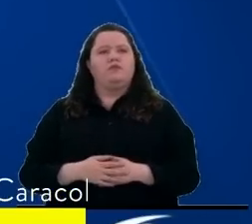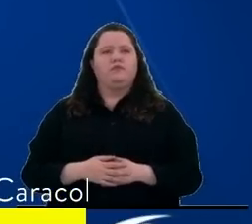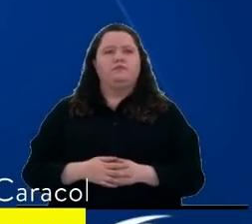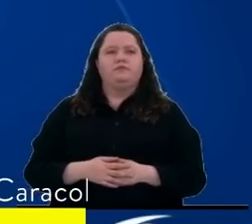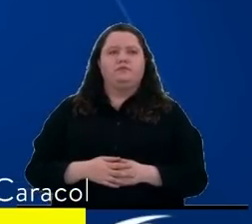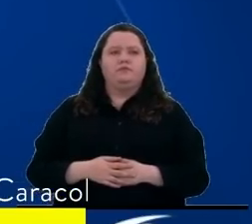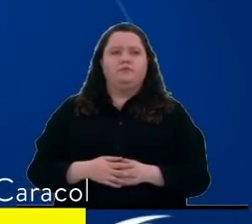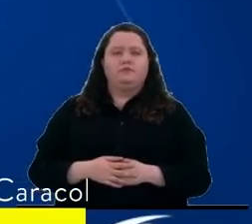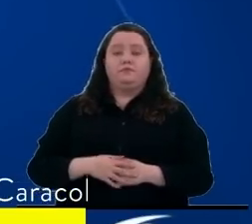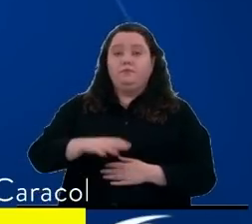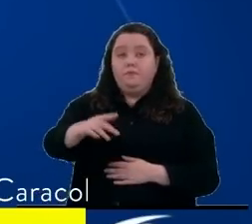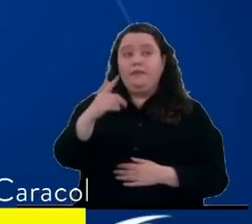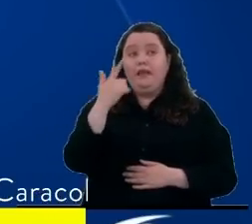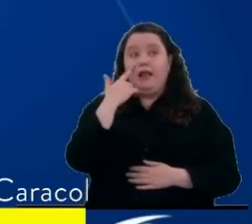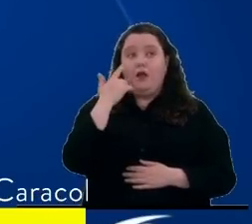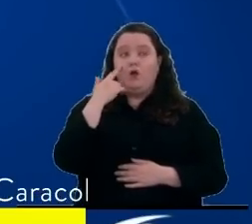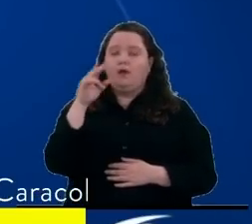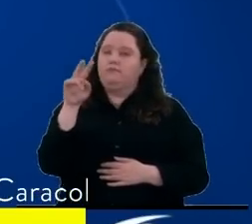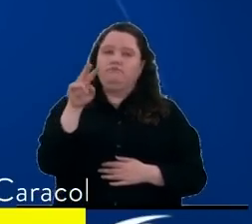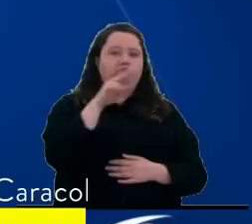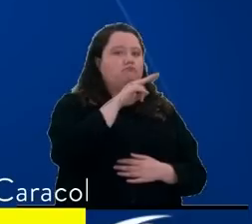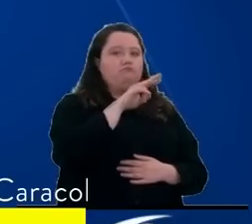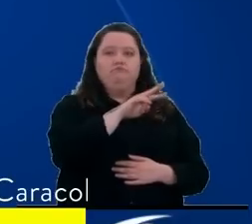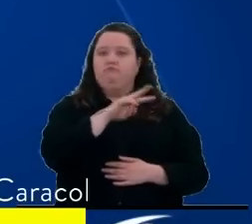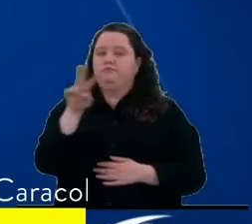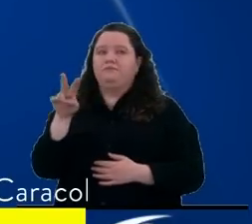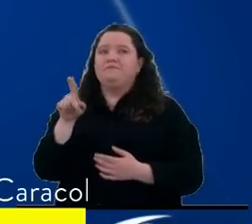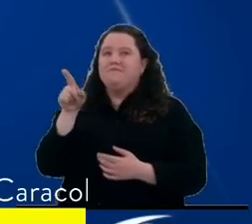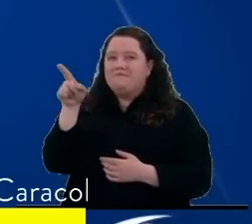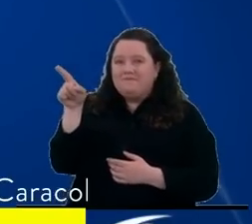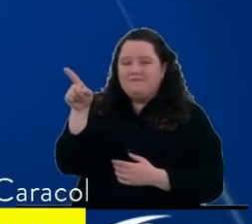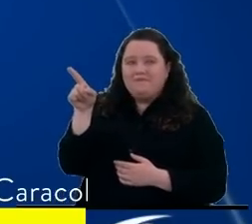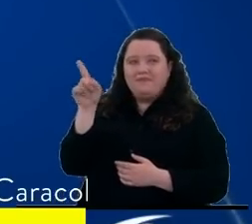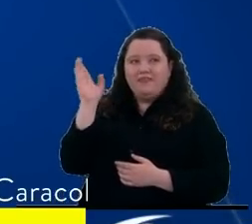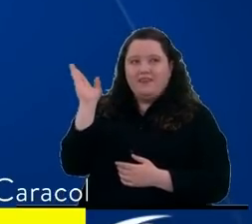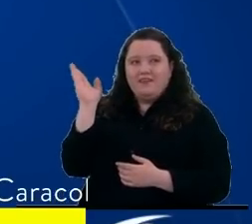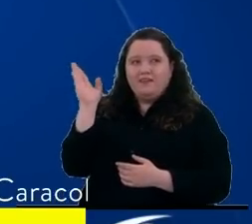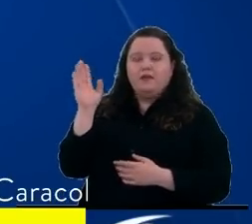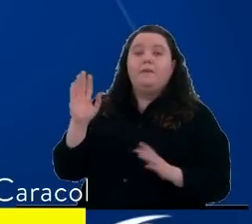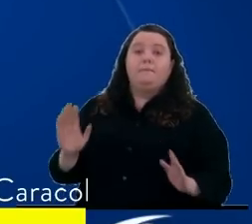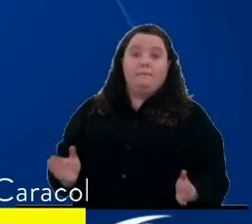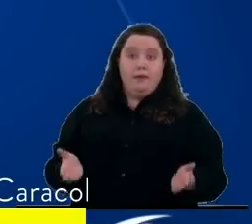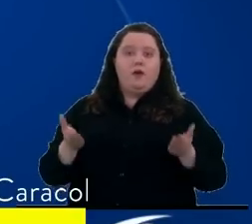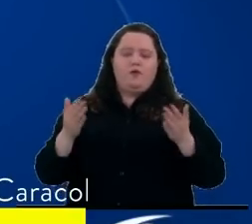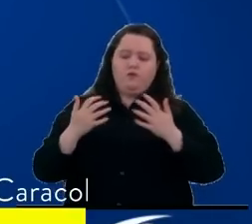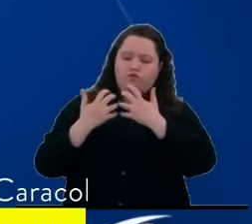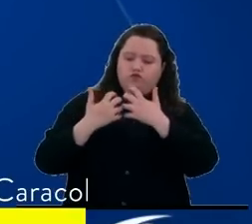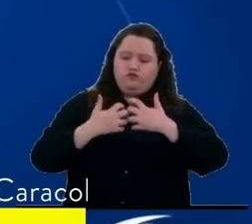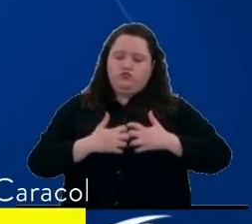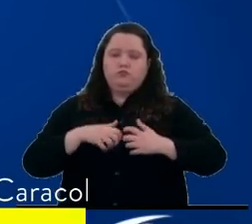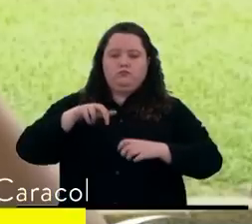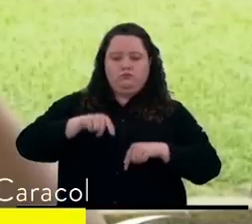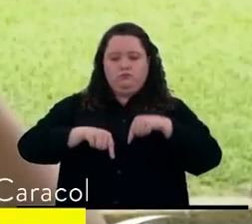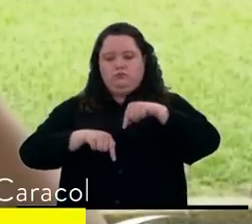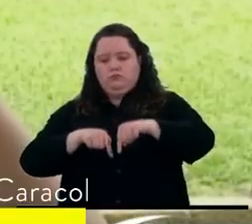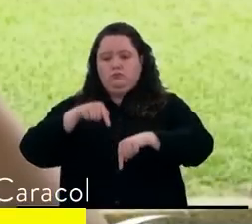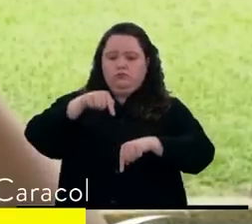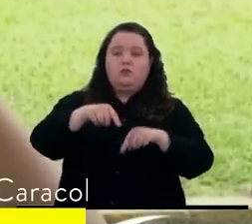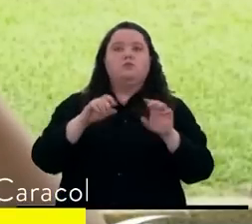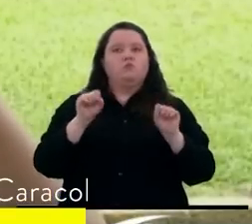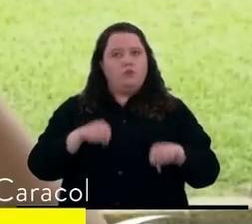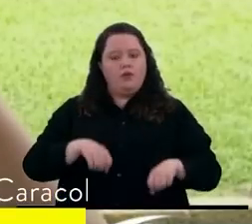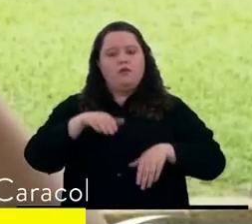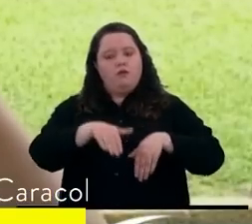vamos a girar para el lado de acá. Estos aparatos le permitieron una mejor funcionalidad en su marcha, le permitieron